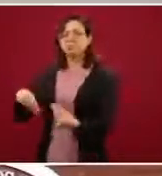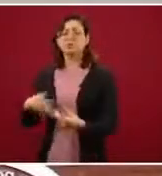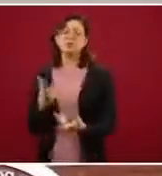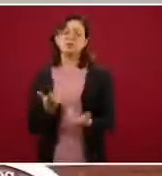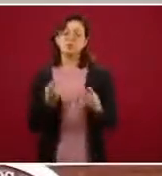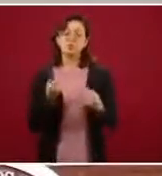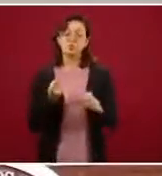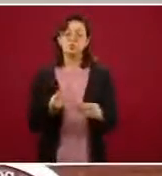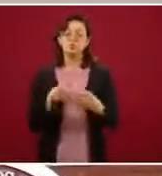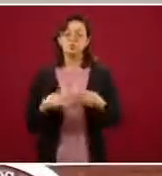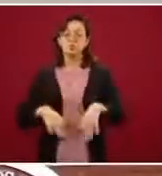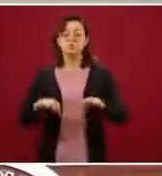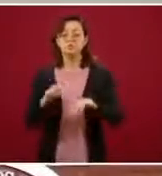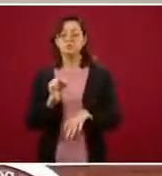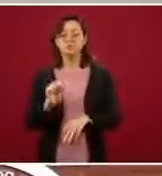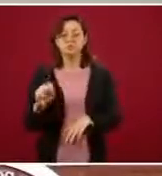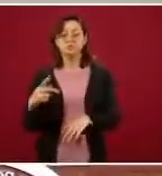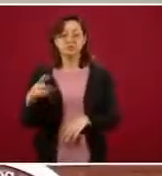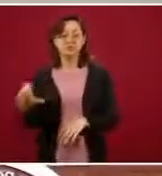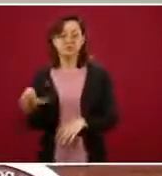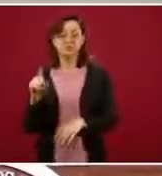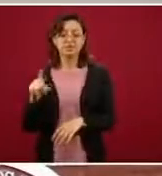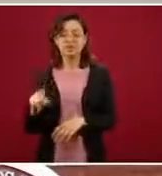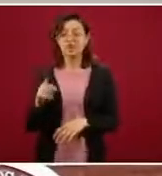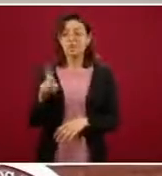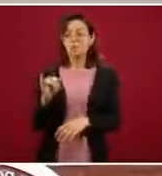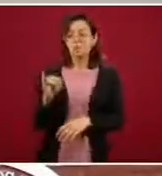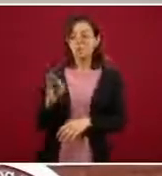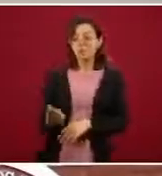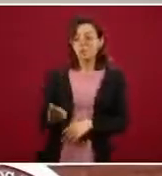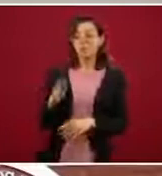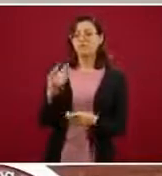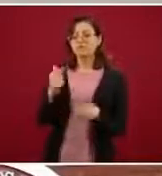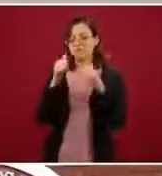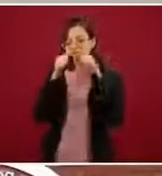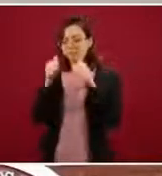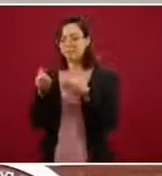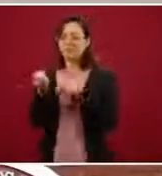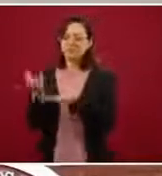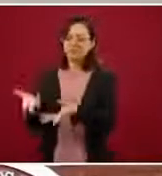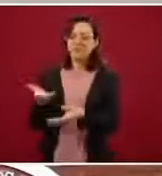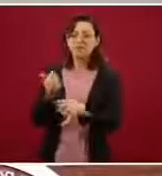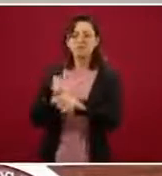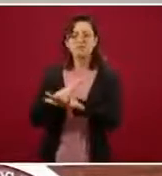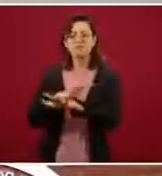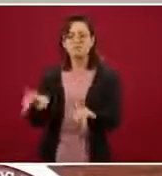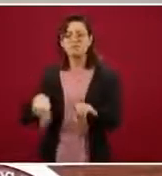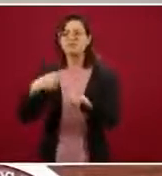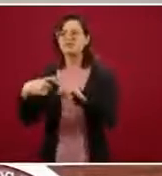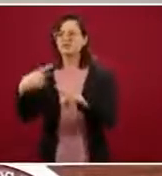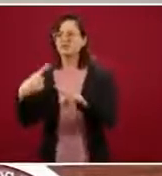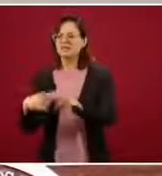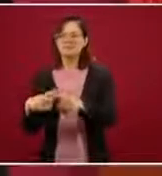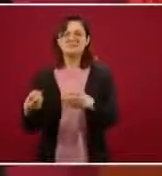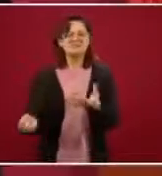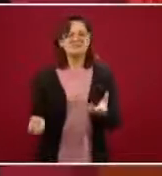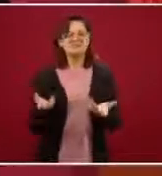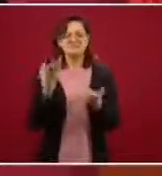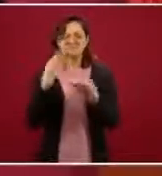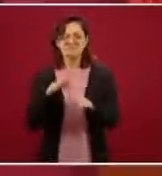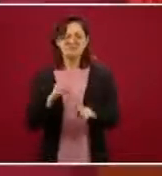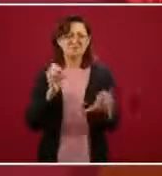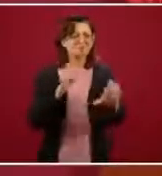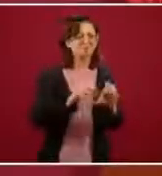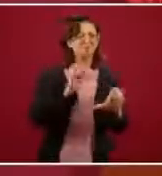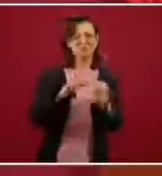de Seguridad y Protección Ciudadana para efecto de que la UIF les otorgue la información de las personas que están relacionadas con temas de